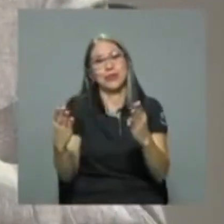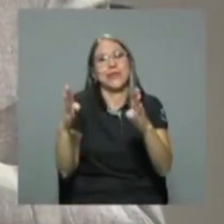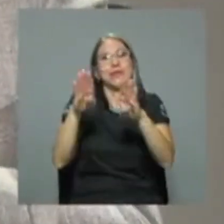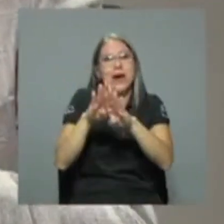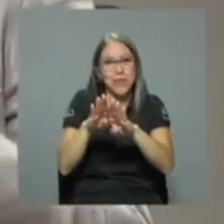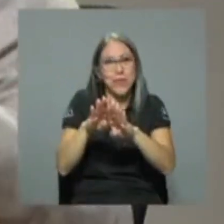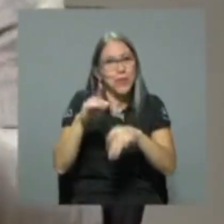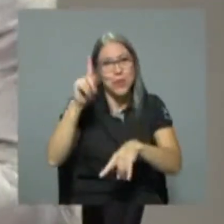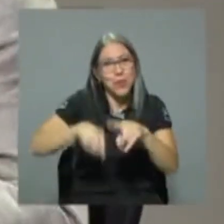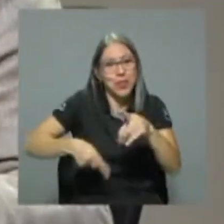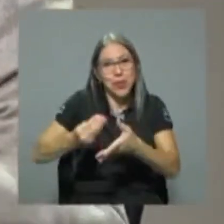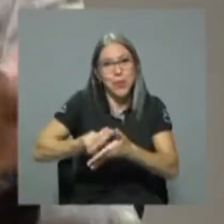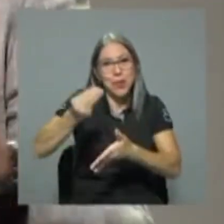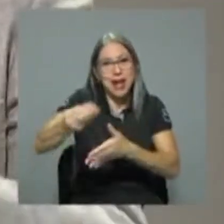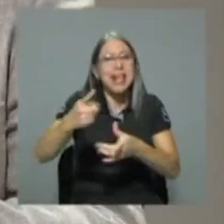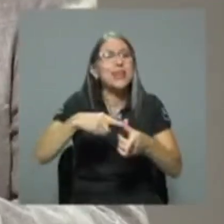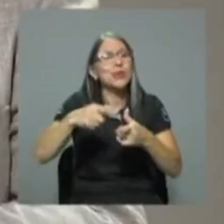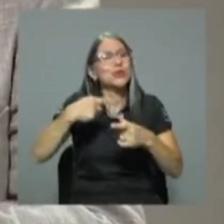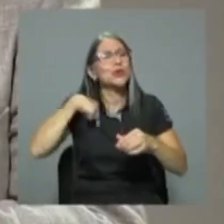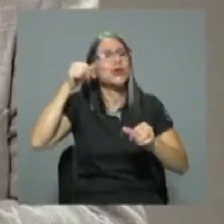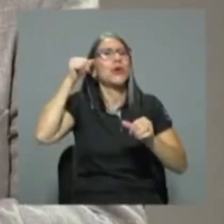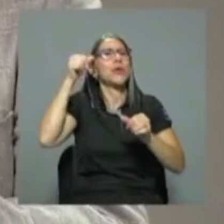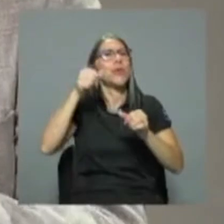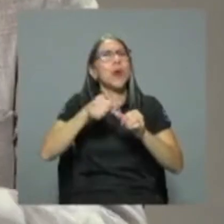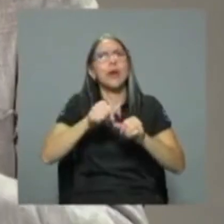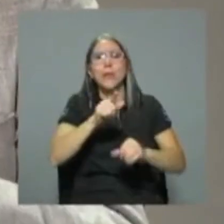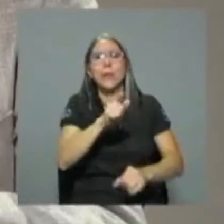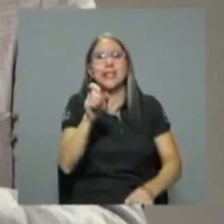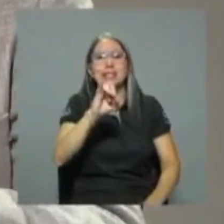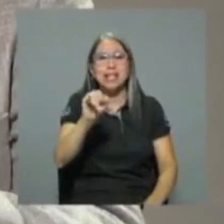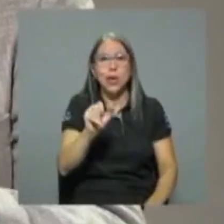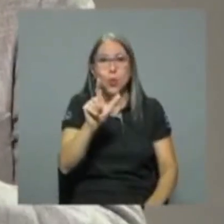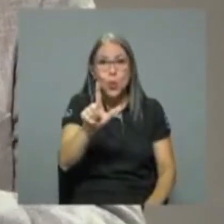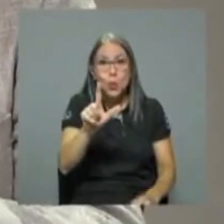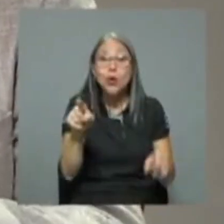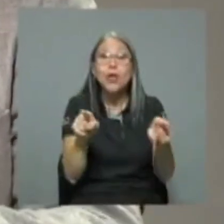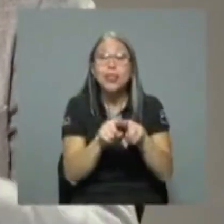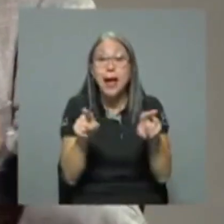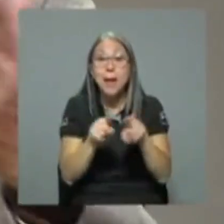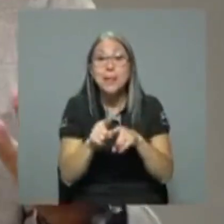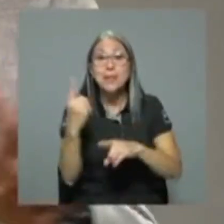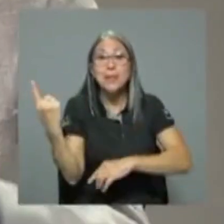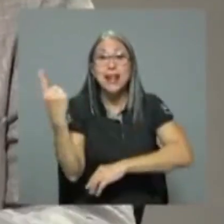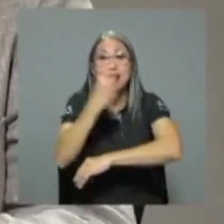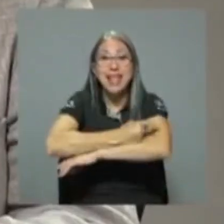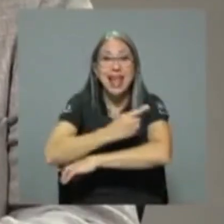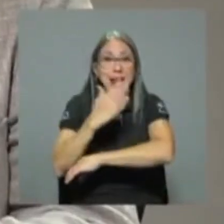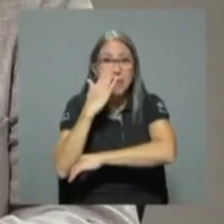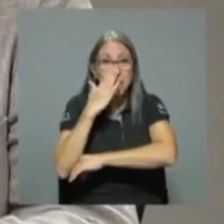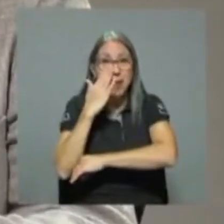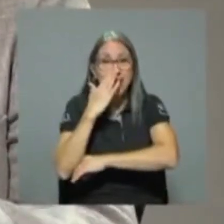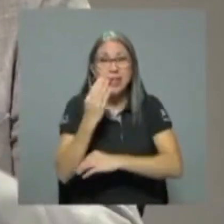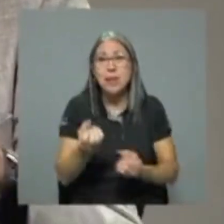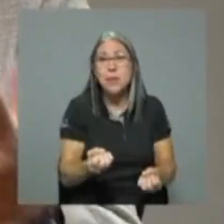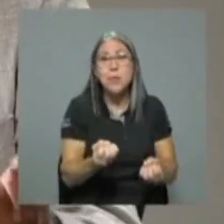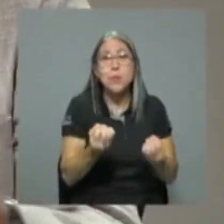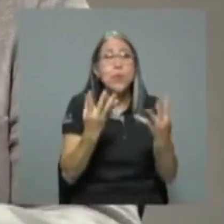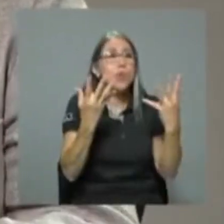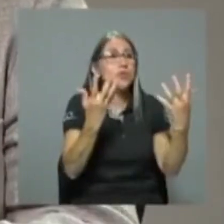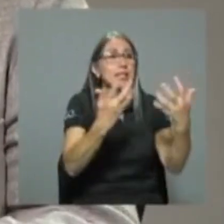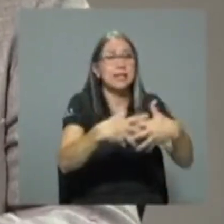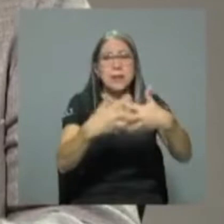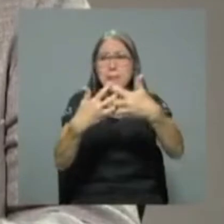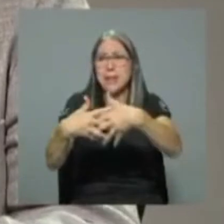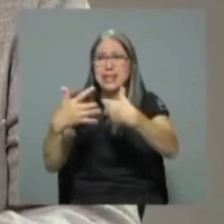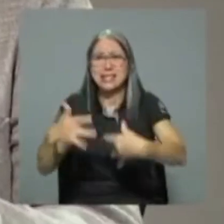julio, para el Día de la Madre. Me acuerdo que hubo pues una disconformidad muy grande del sector empresarial porque